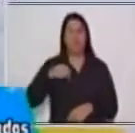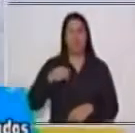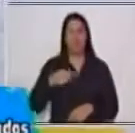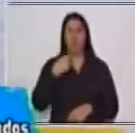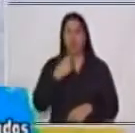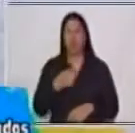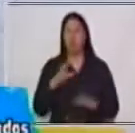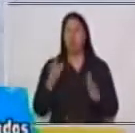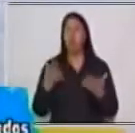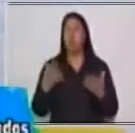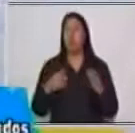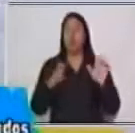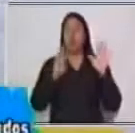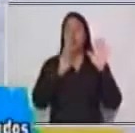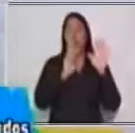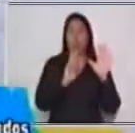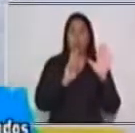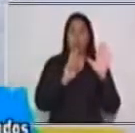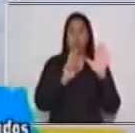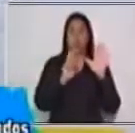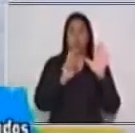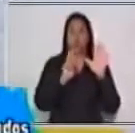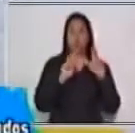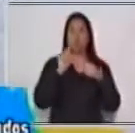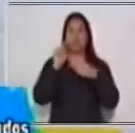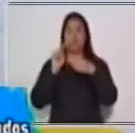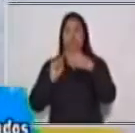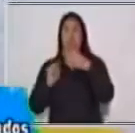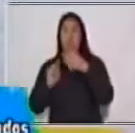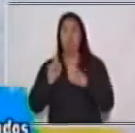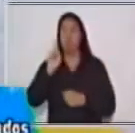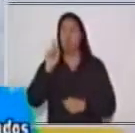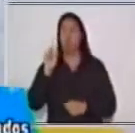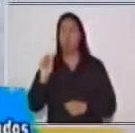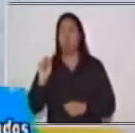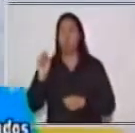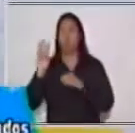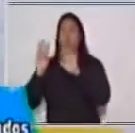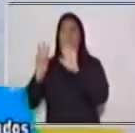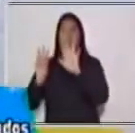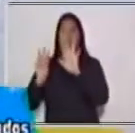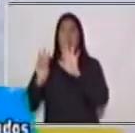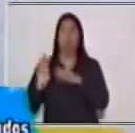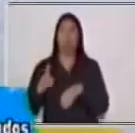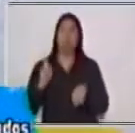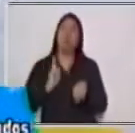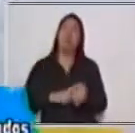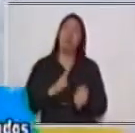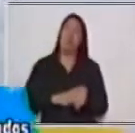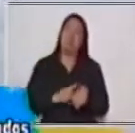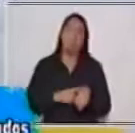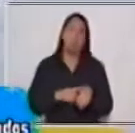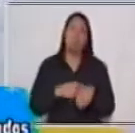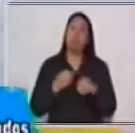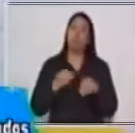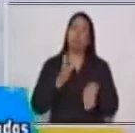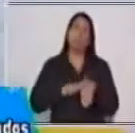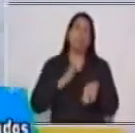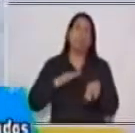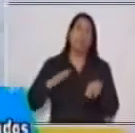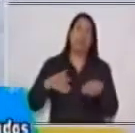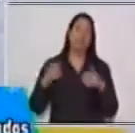8 dividido 1.8. Por el tiempo no voy a hacer esta operación, pero el